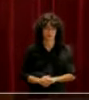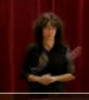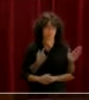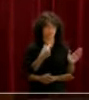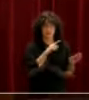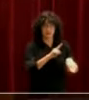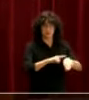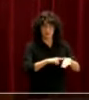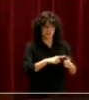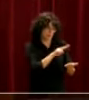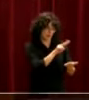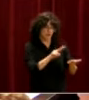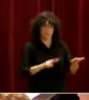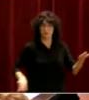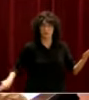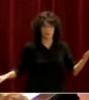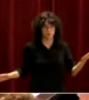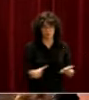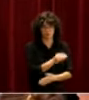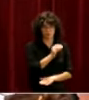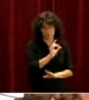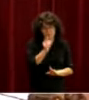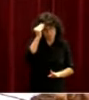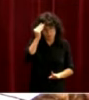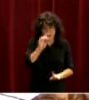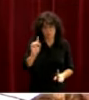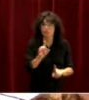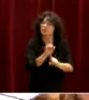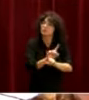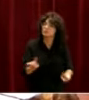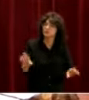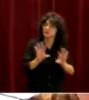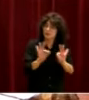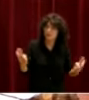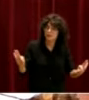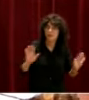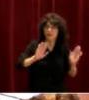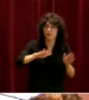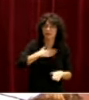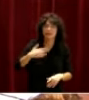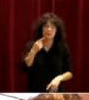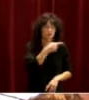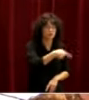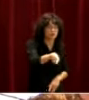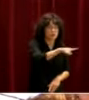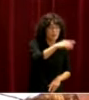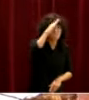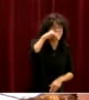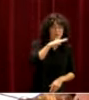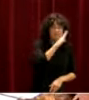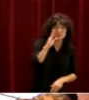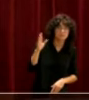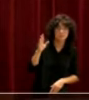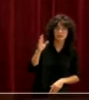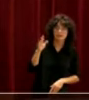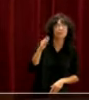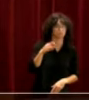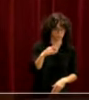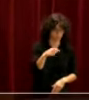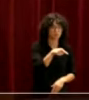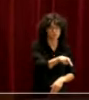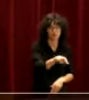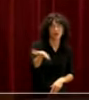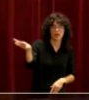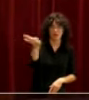cientos. Garantizar a los padres, madres o tutores legales de los alumnos de las Islas Baleares la libre elección de lengua en la enseñanza de